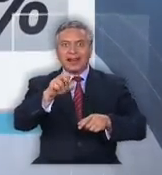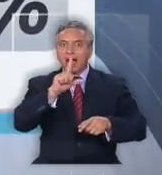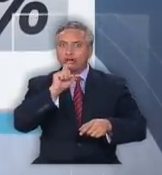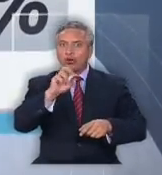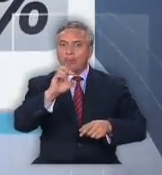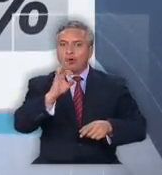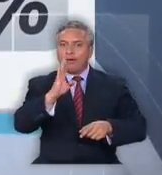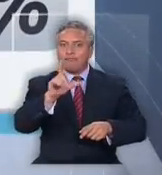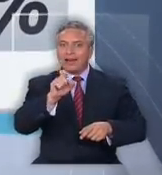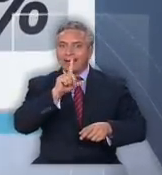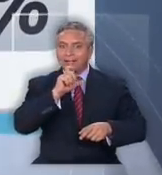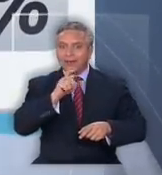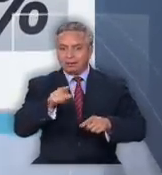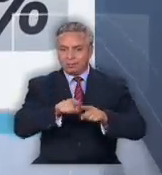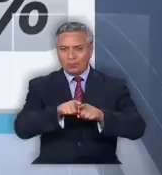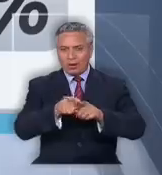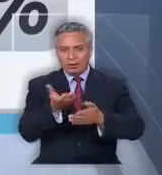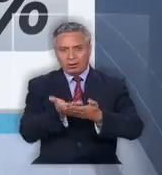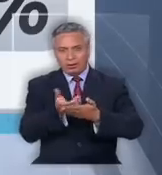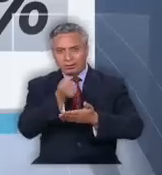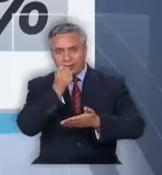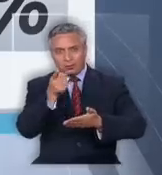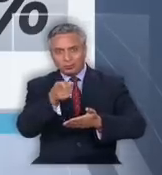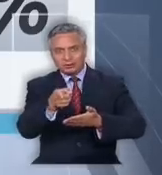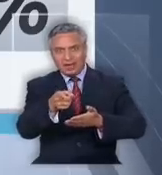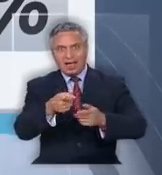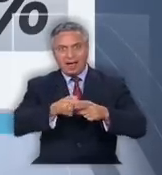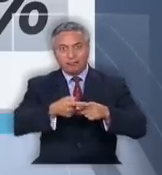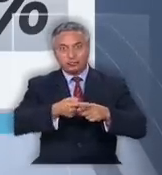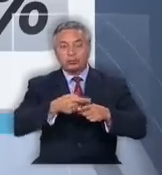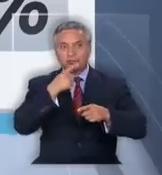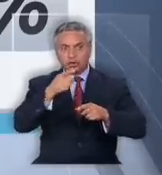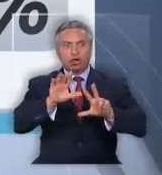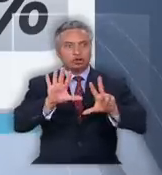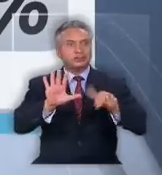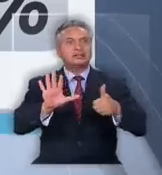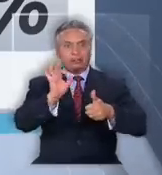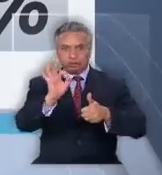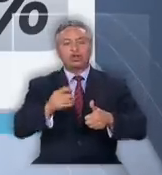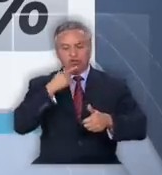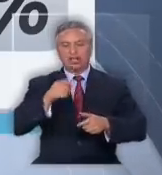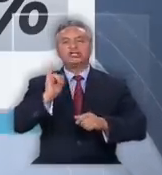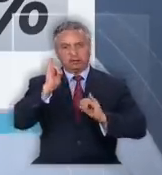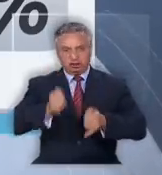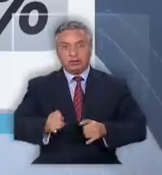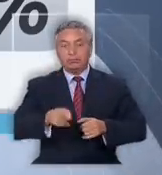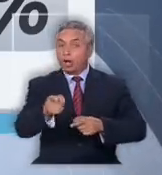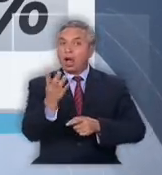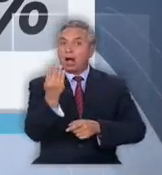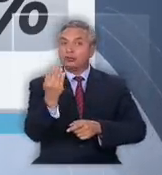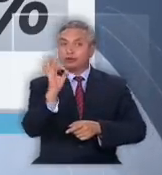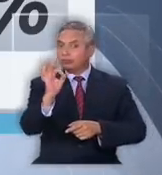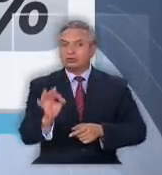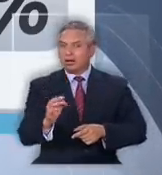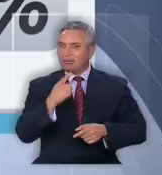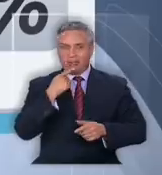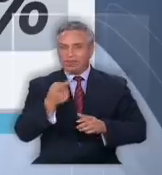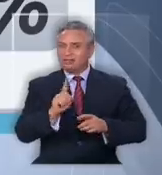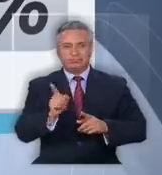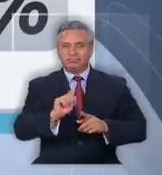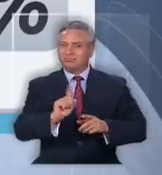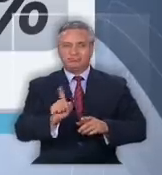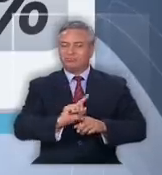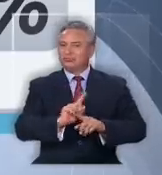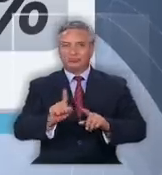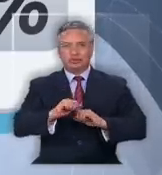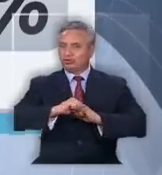las denuncias de abuso en su contra? El 86% de nuestros usuarios contestó que sí, mientras que un 14% se mostró contrario a